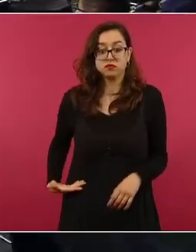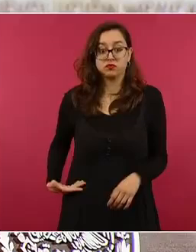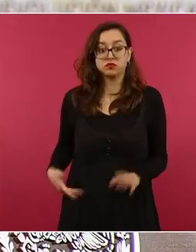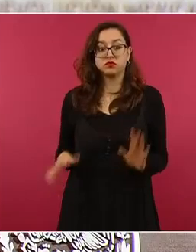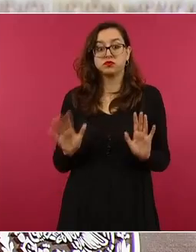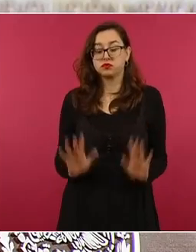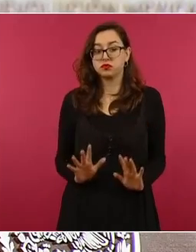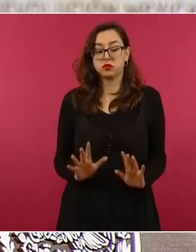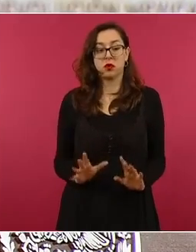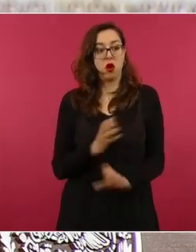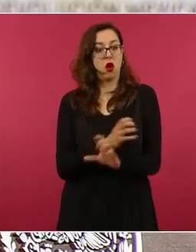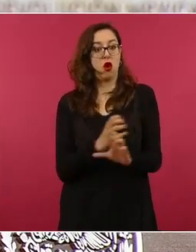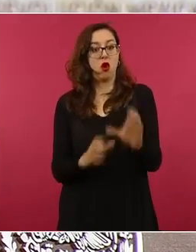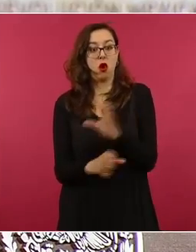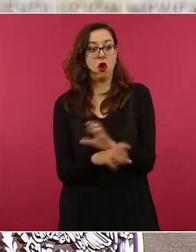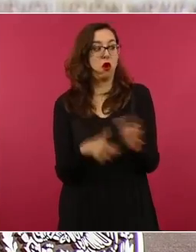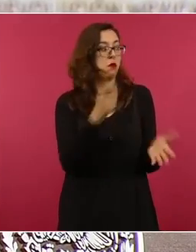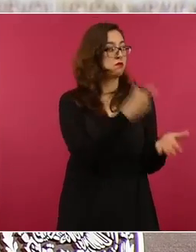bienes.